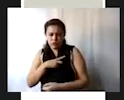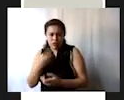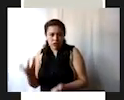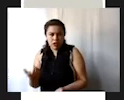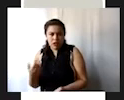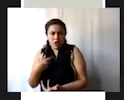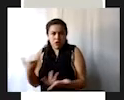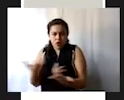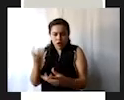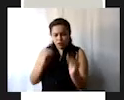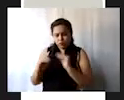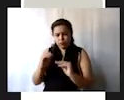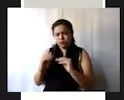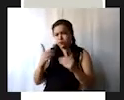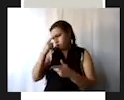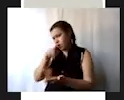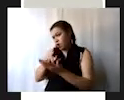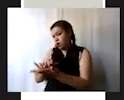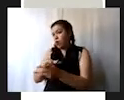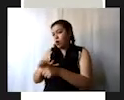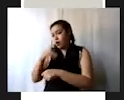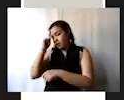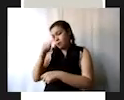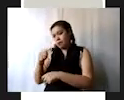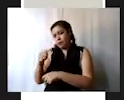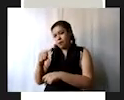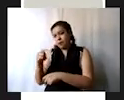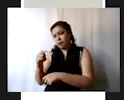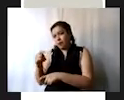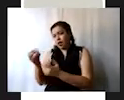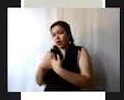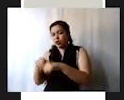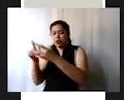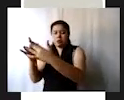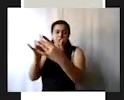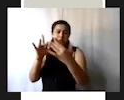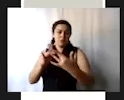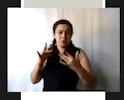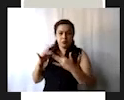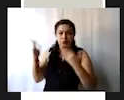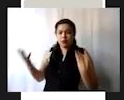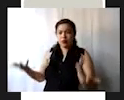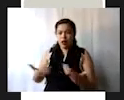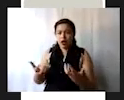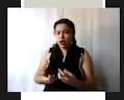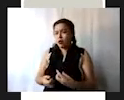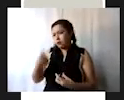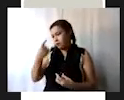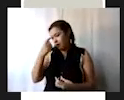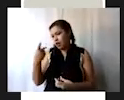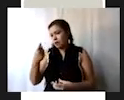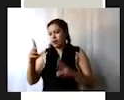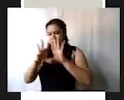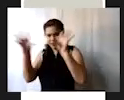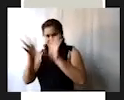de alguna forma contribuyo a la restauración del tejido social con la P de paz.